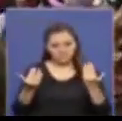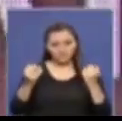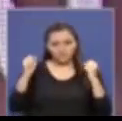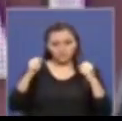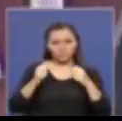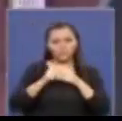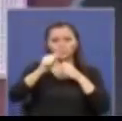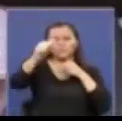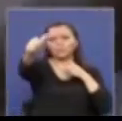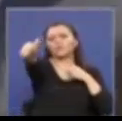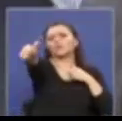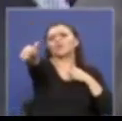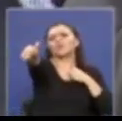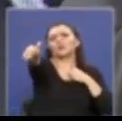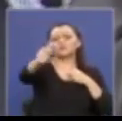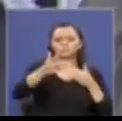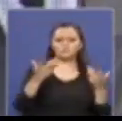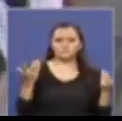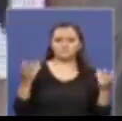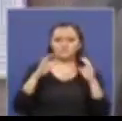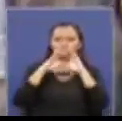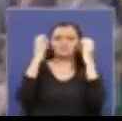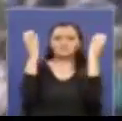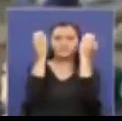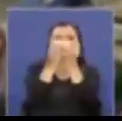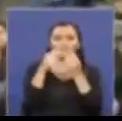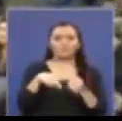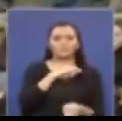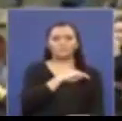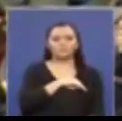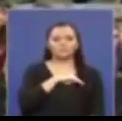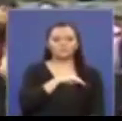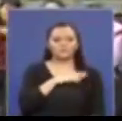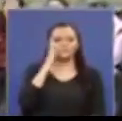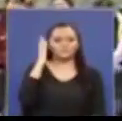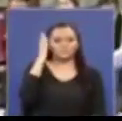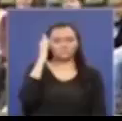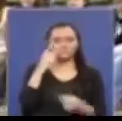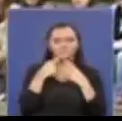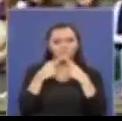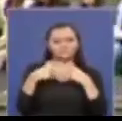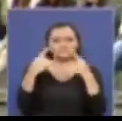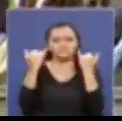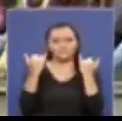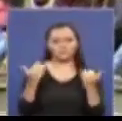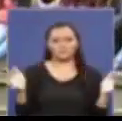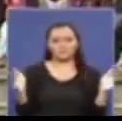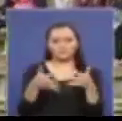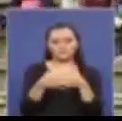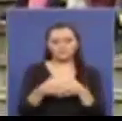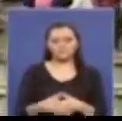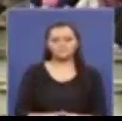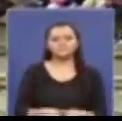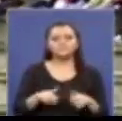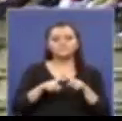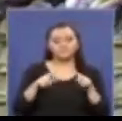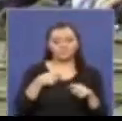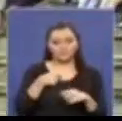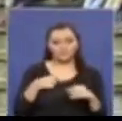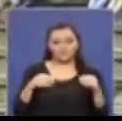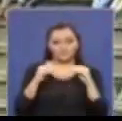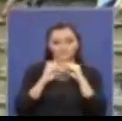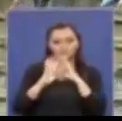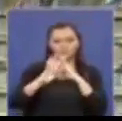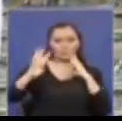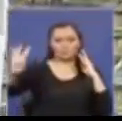hacer. Están muy lejos. Estamos desde el Estadio Municipal de Tulcán transmitiendo este enlace ciudadano. Pero insisto, ahí hay